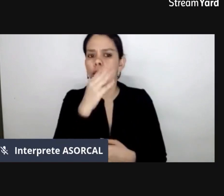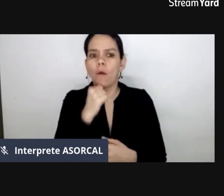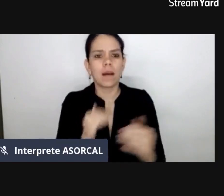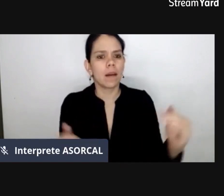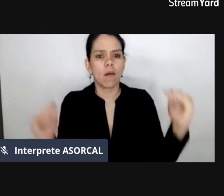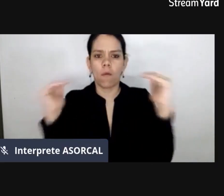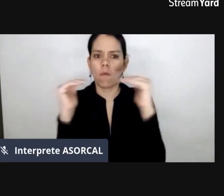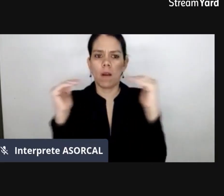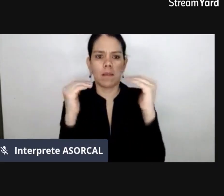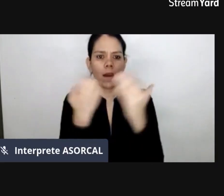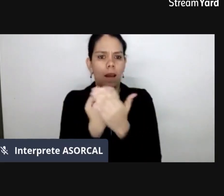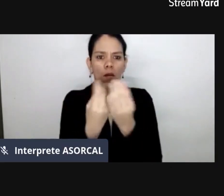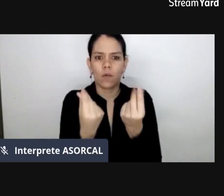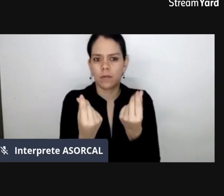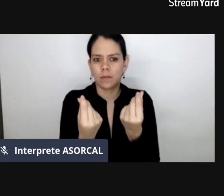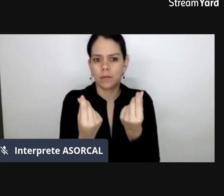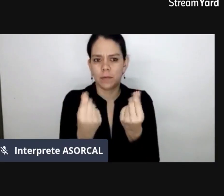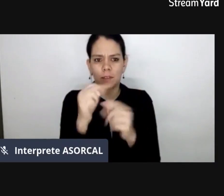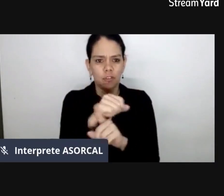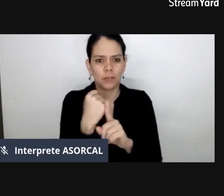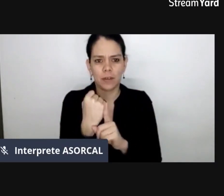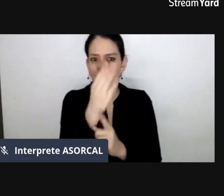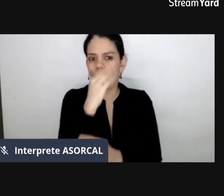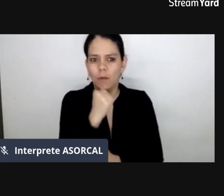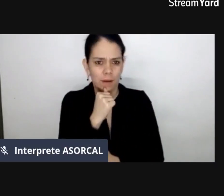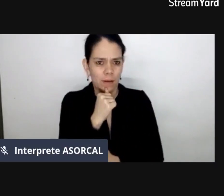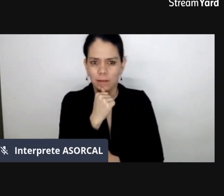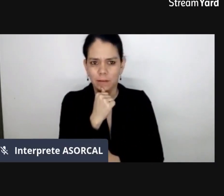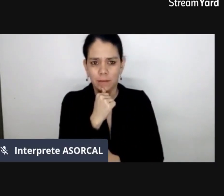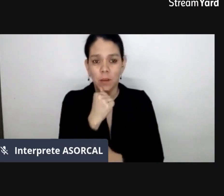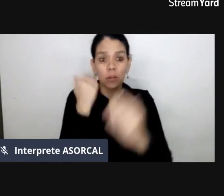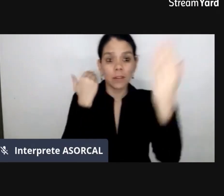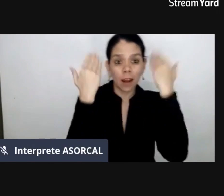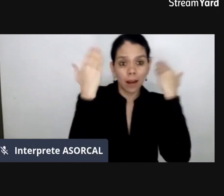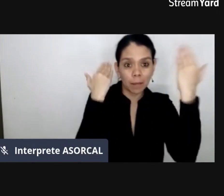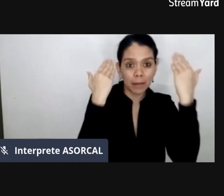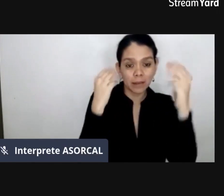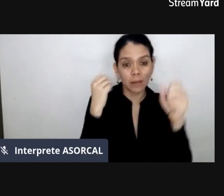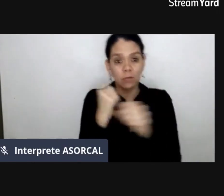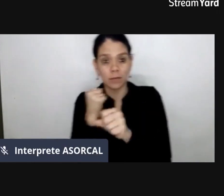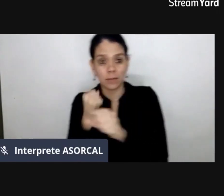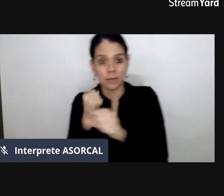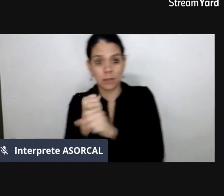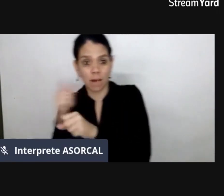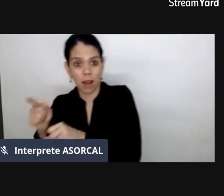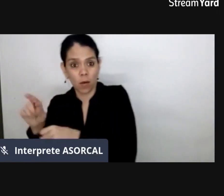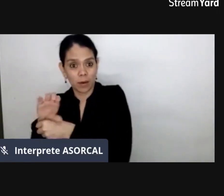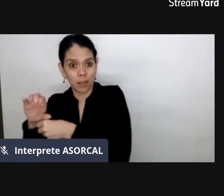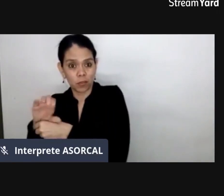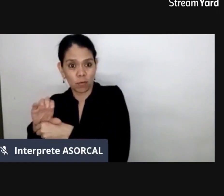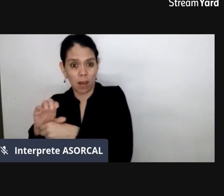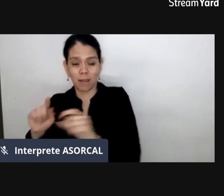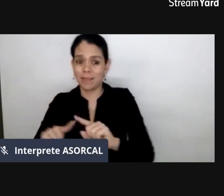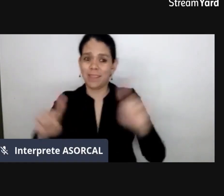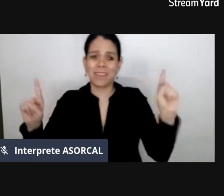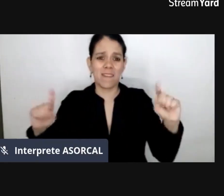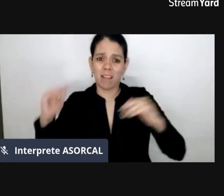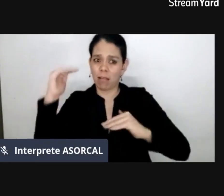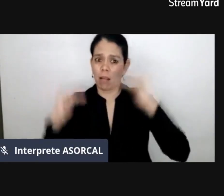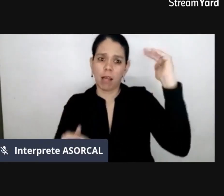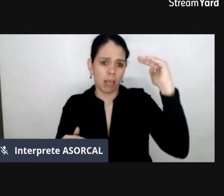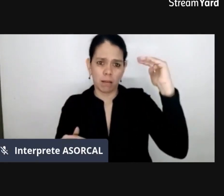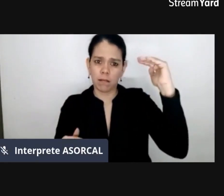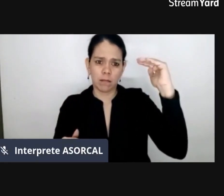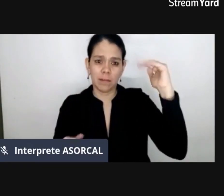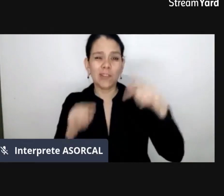campesinos y por parte de los trabajadores urbanos, y que generaba grandes tensiones y despertaba antiguos resentimientos